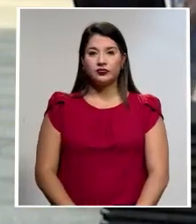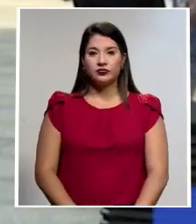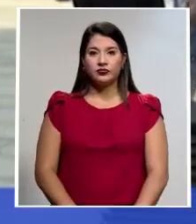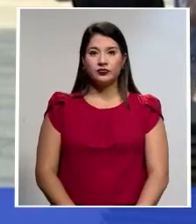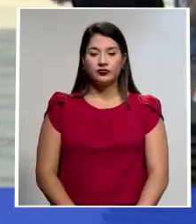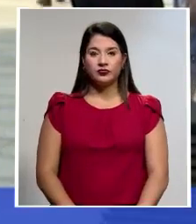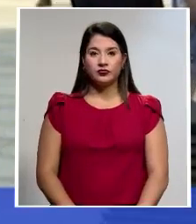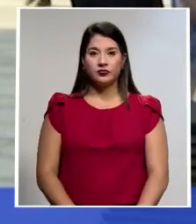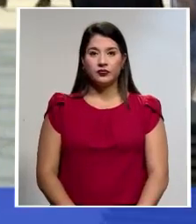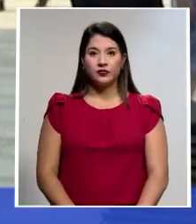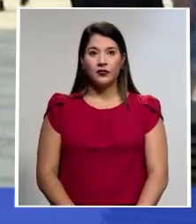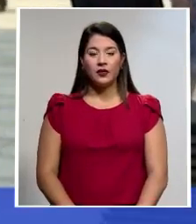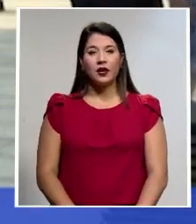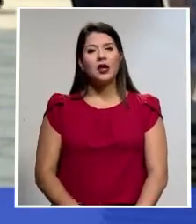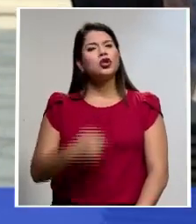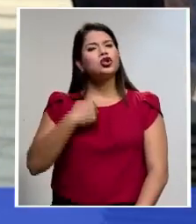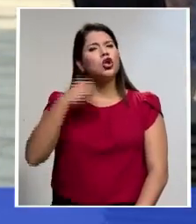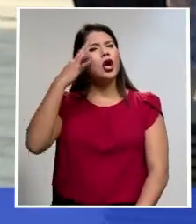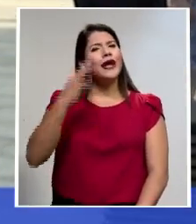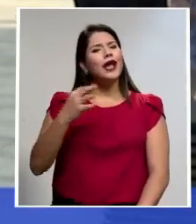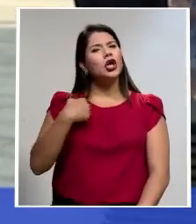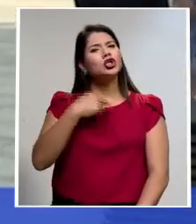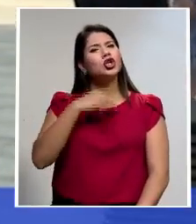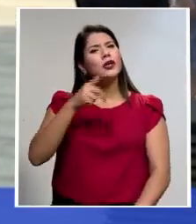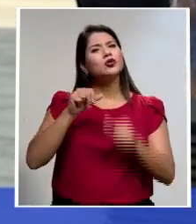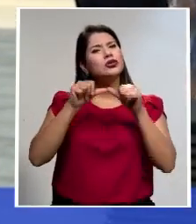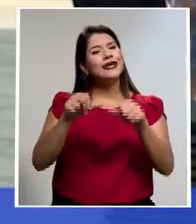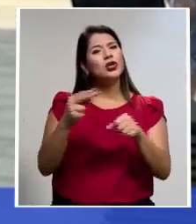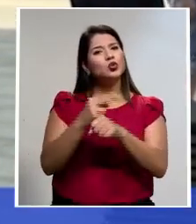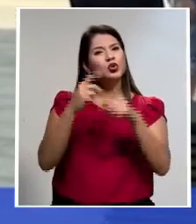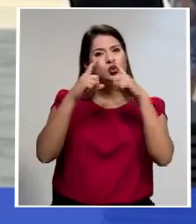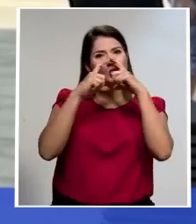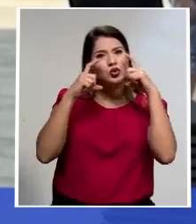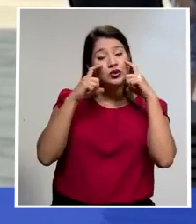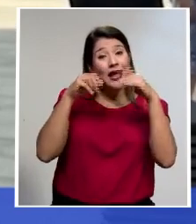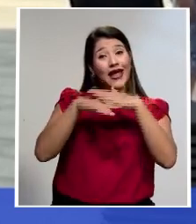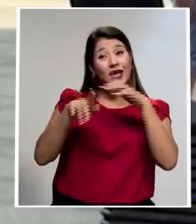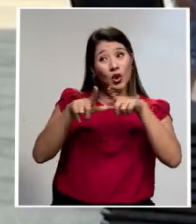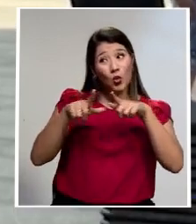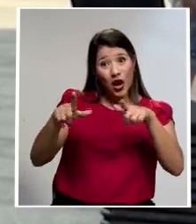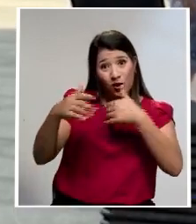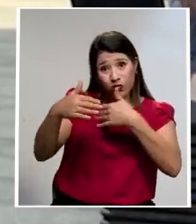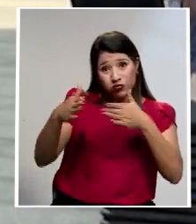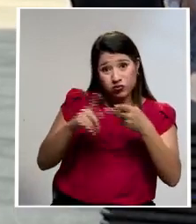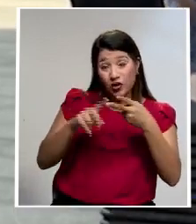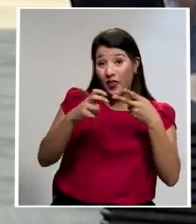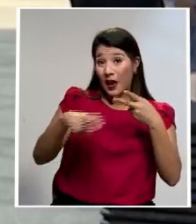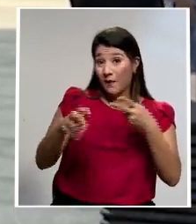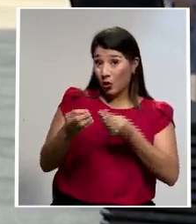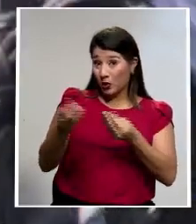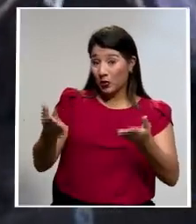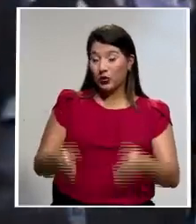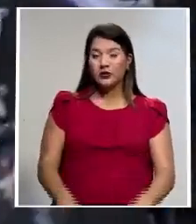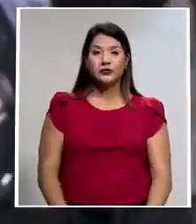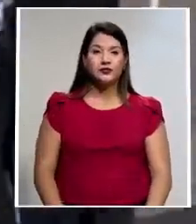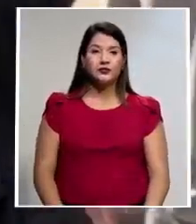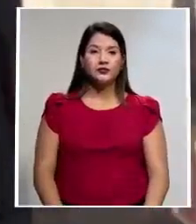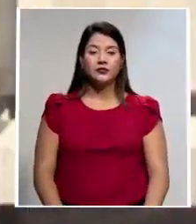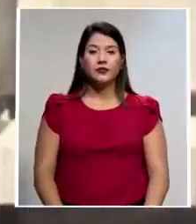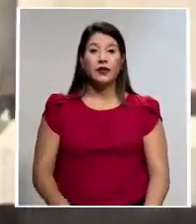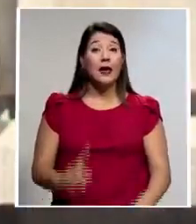vivir con este virus, pero creo que deberíamos seguir usando las mascarillas en espacios cerrados y en el transporte público y eso.